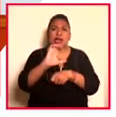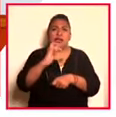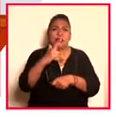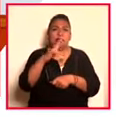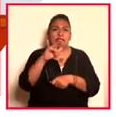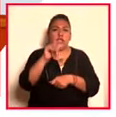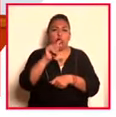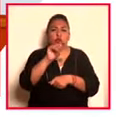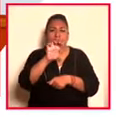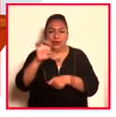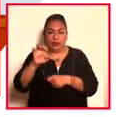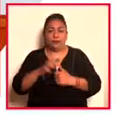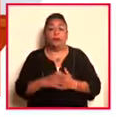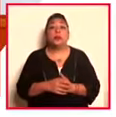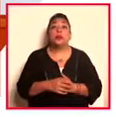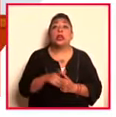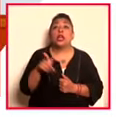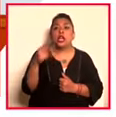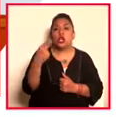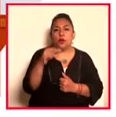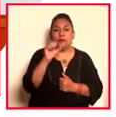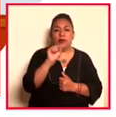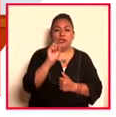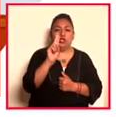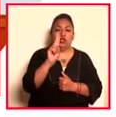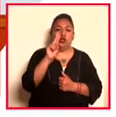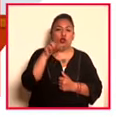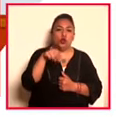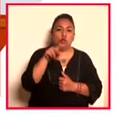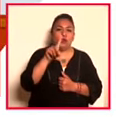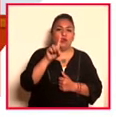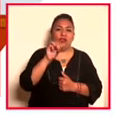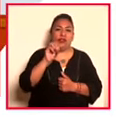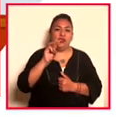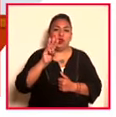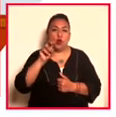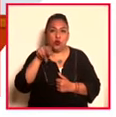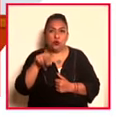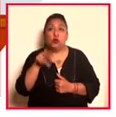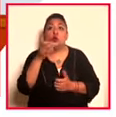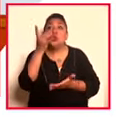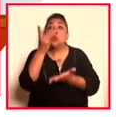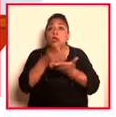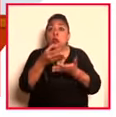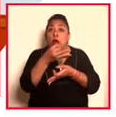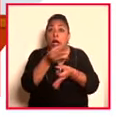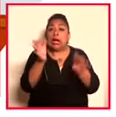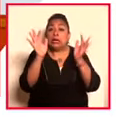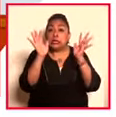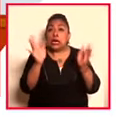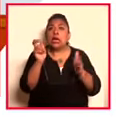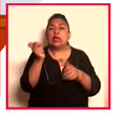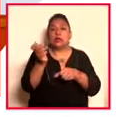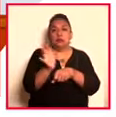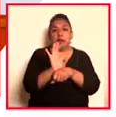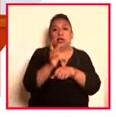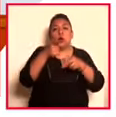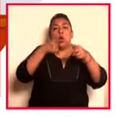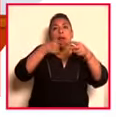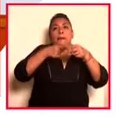Gainsbourg. Se llama Sundown y lo único que hemos revelado es que la película inicia